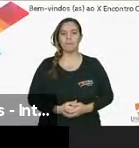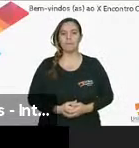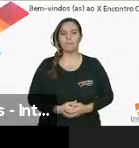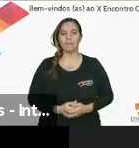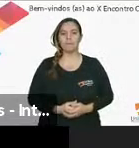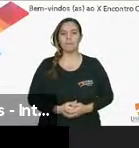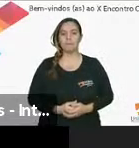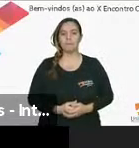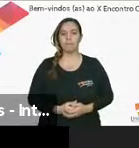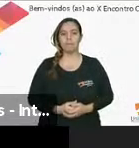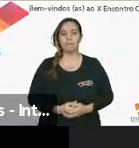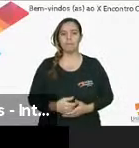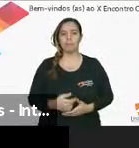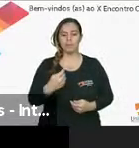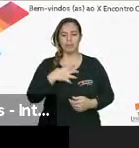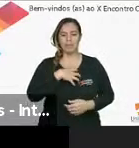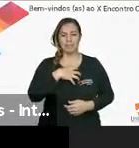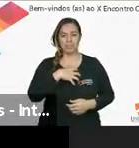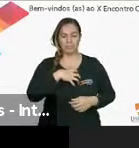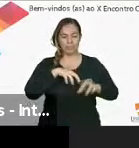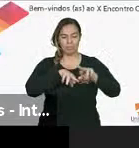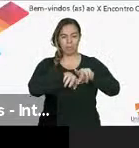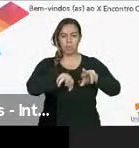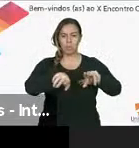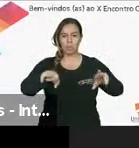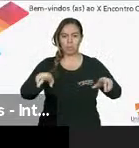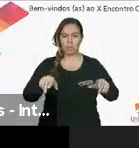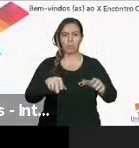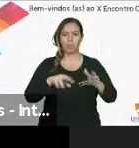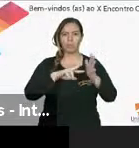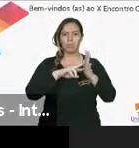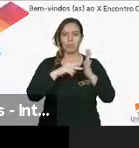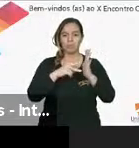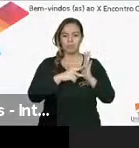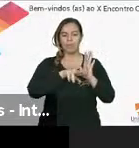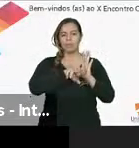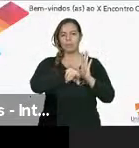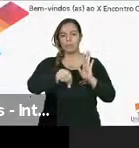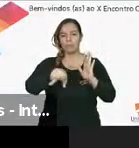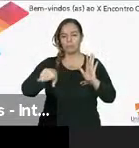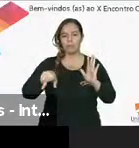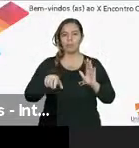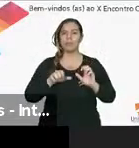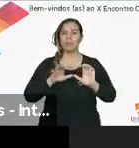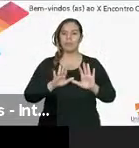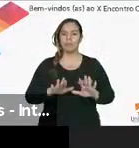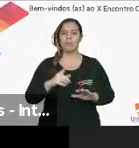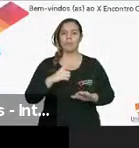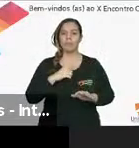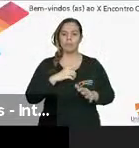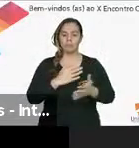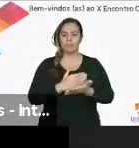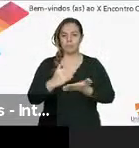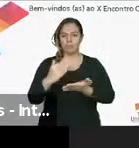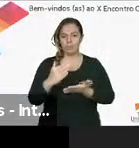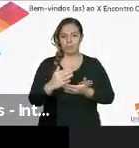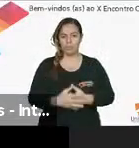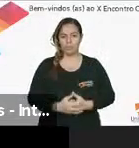de muchos sentidos, se usan en muchos sentidos, por lo mismo son escurridizos.